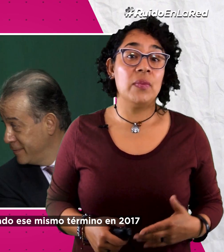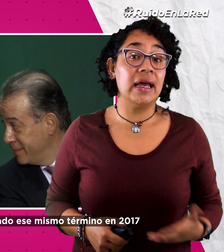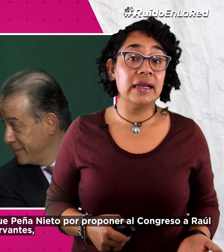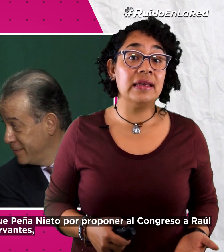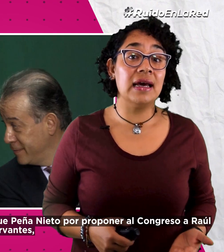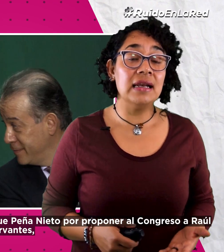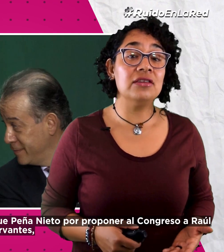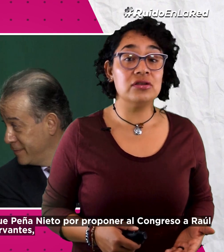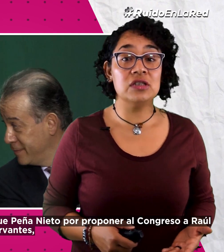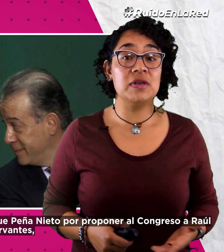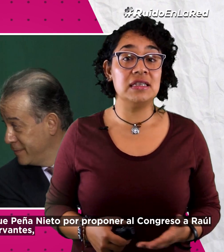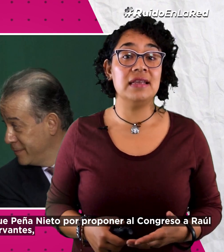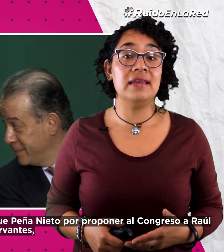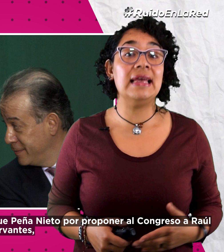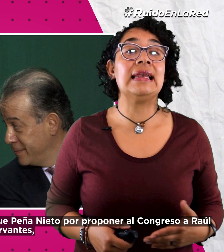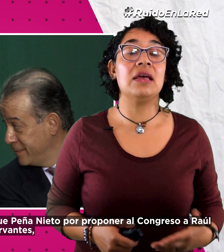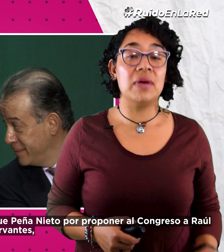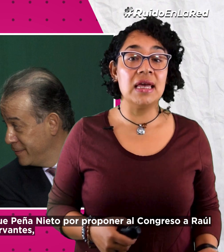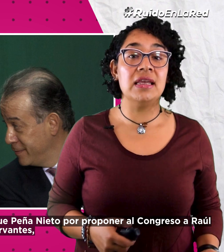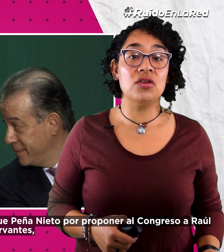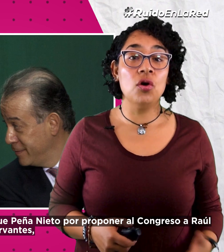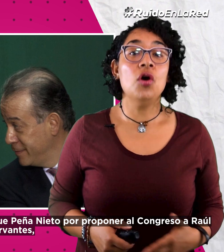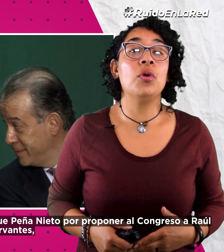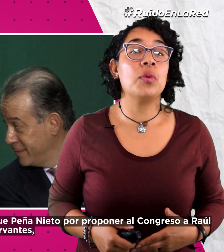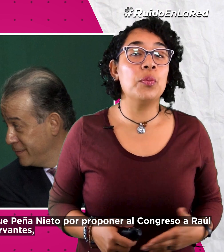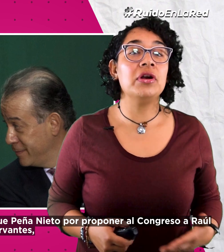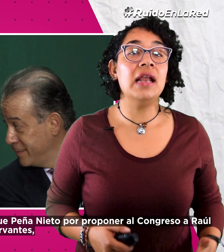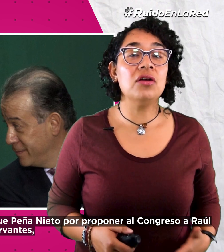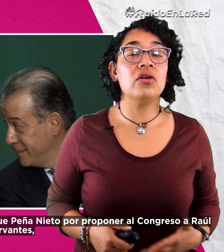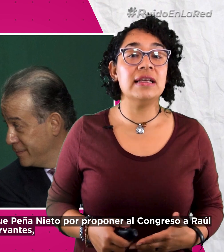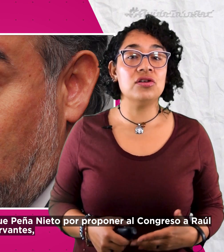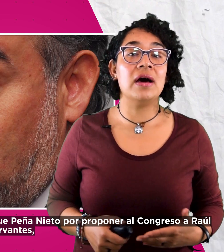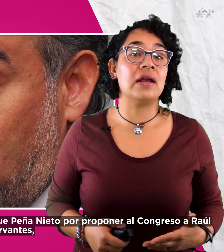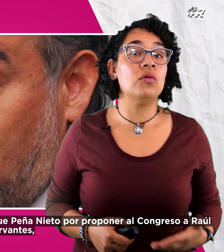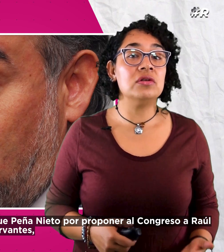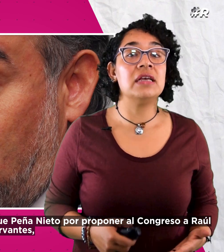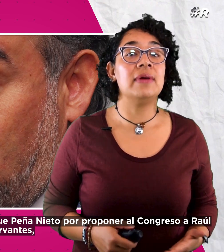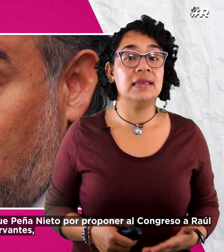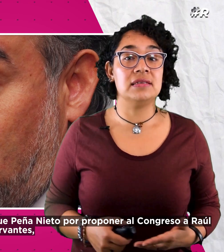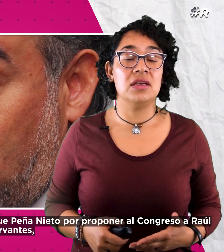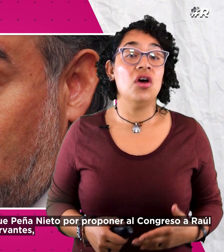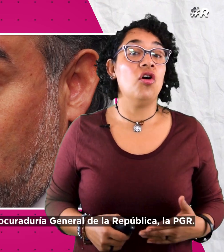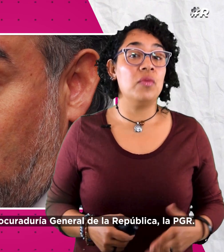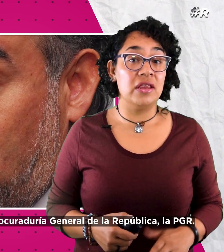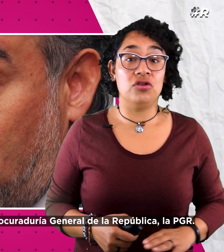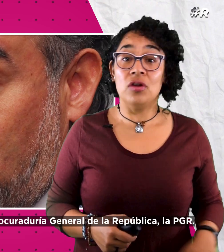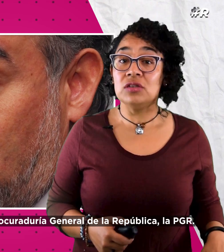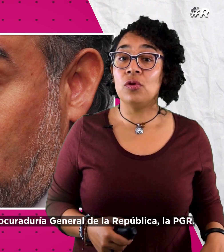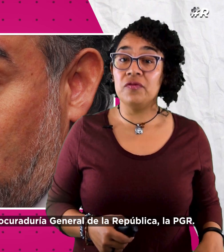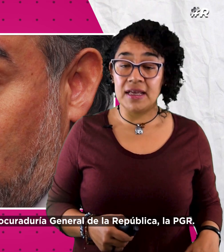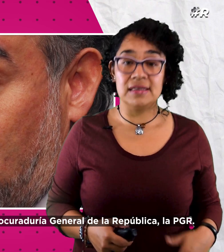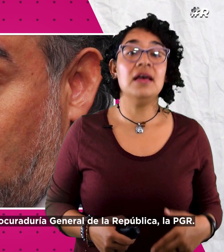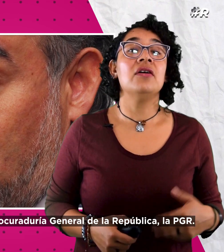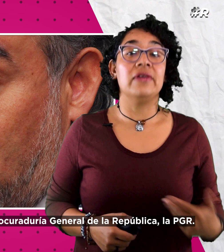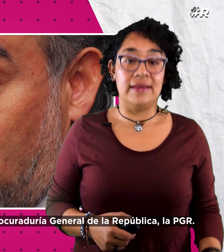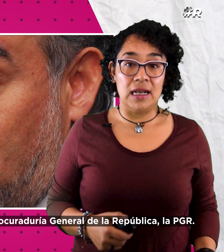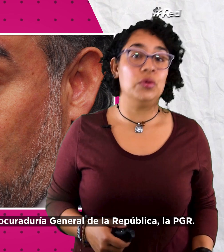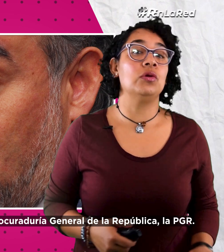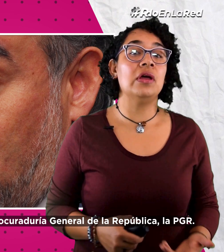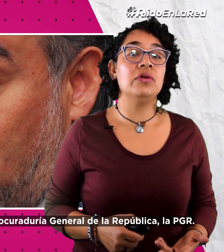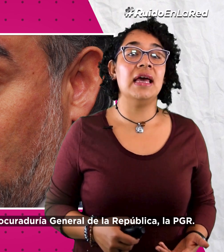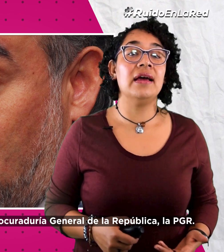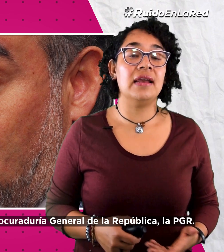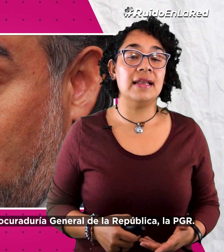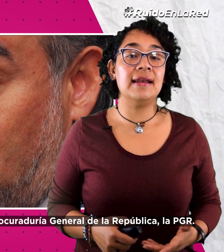2017 para criticar al entonces presidente Enrique Peña Nieto por proponer al Congreso a Raúl Cervantes, hombre de toda su confianza frente a